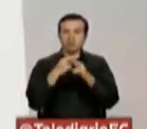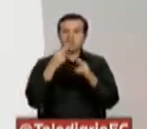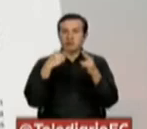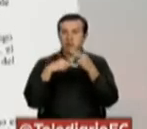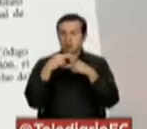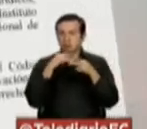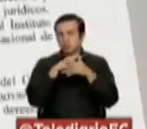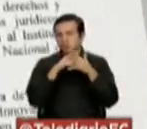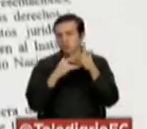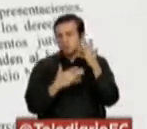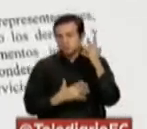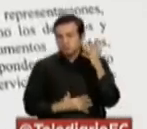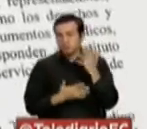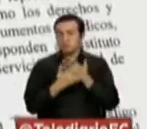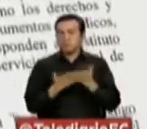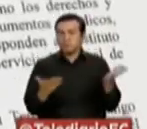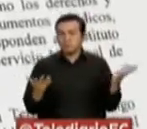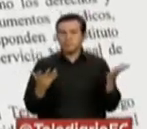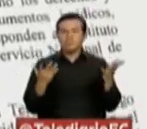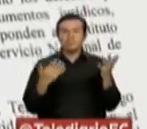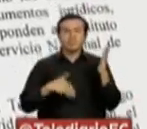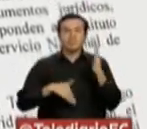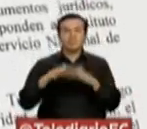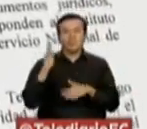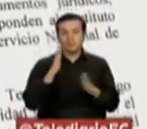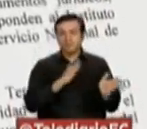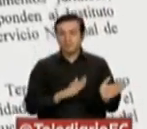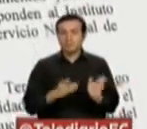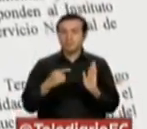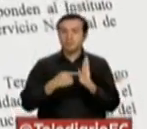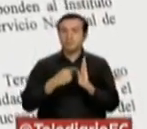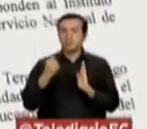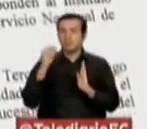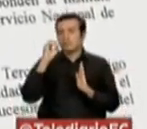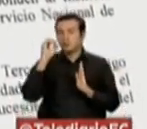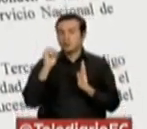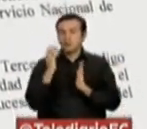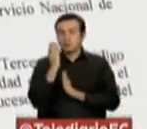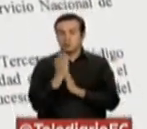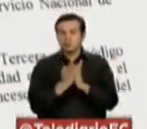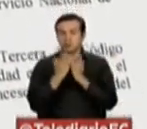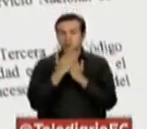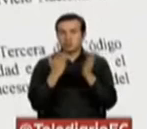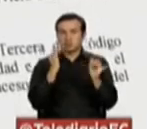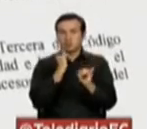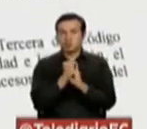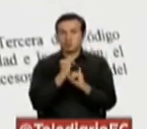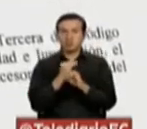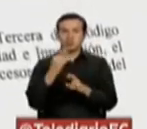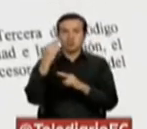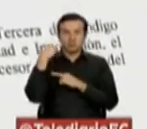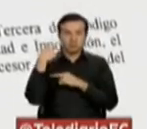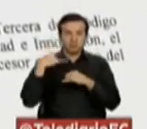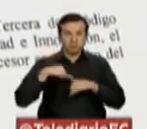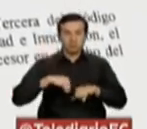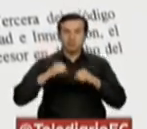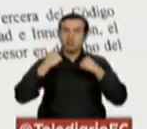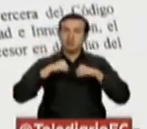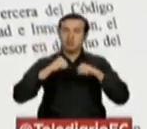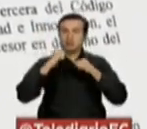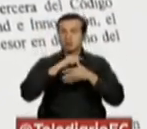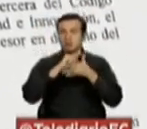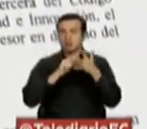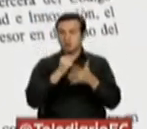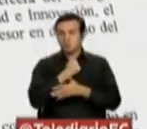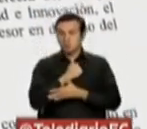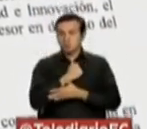y demás tópicos. Deberá también fijar las tasas y tarifas por los servicios prestados por la entidad responsable de la gestión de derechos de propiedad